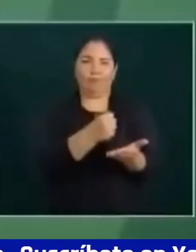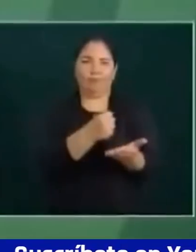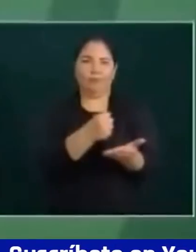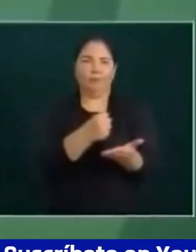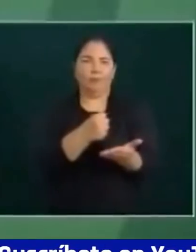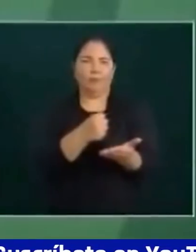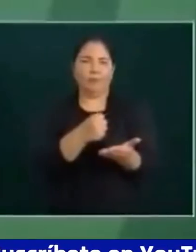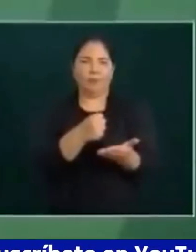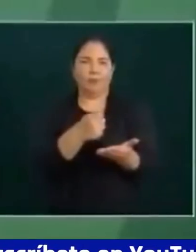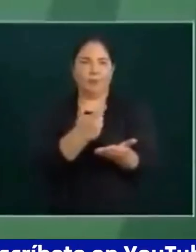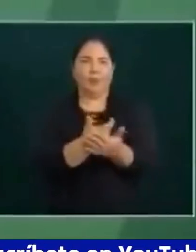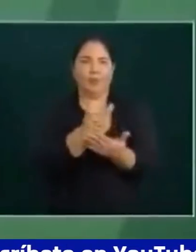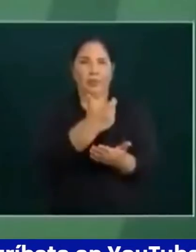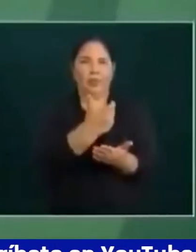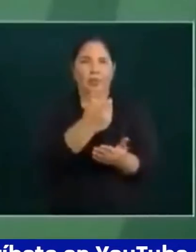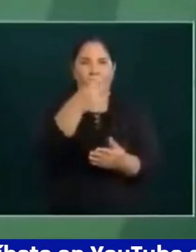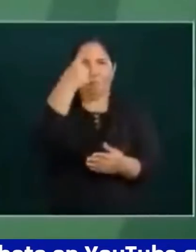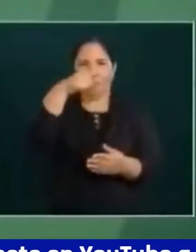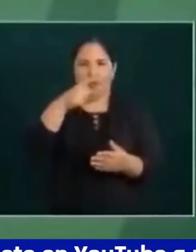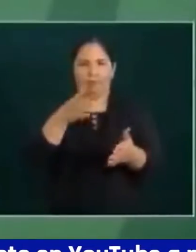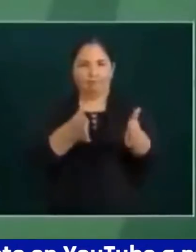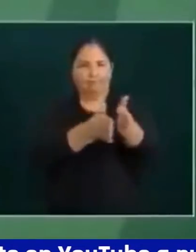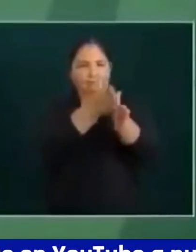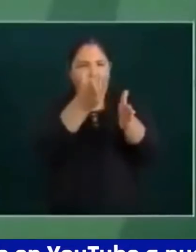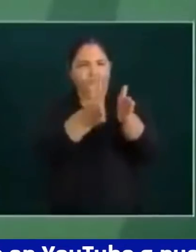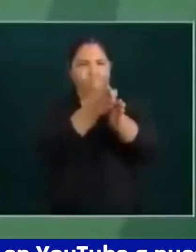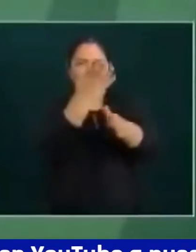su presupuesto para darle mantenimiento